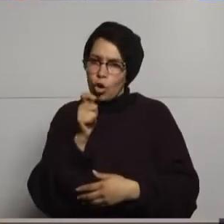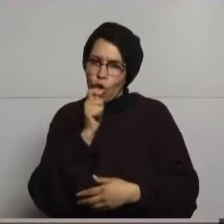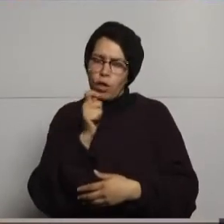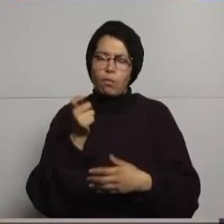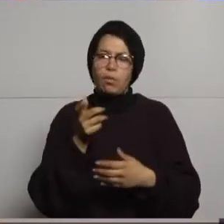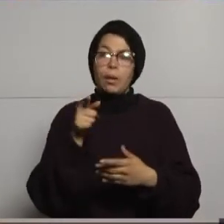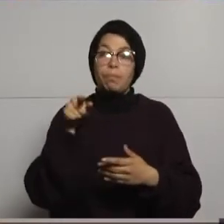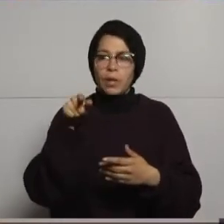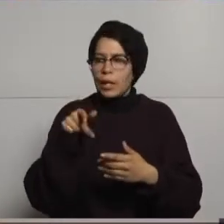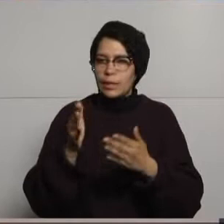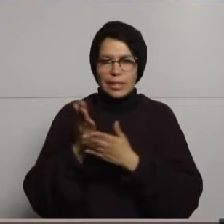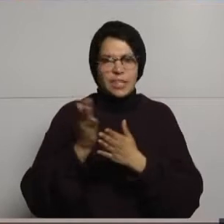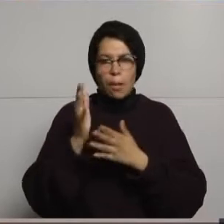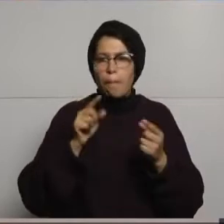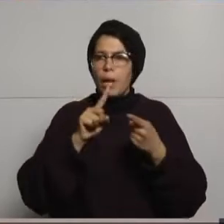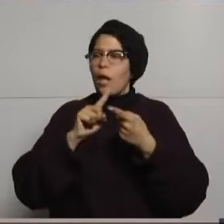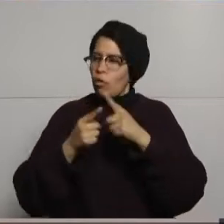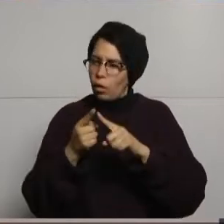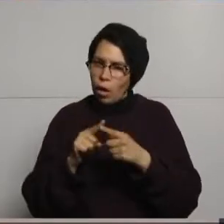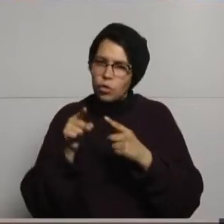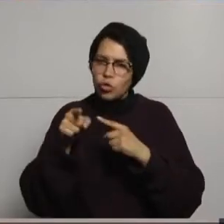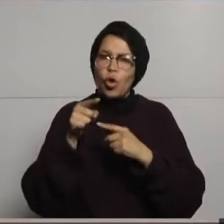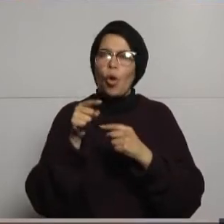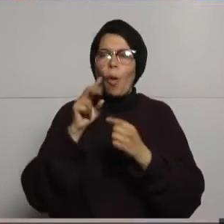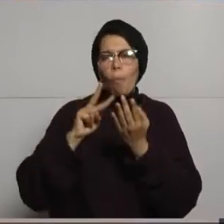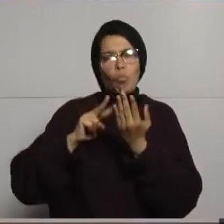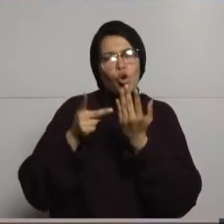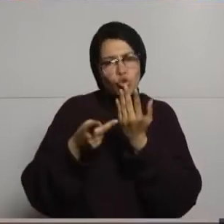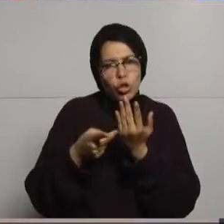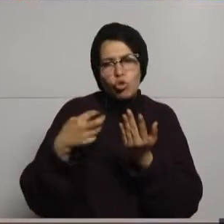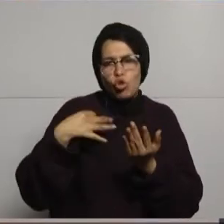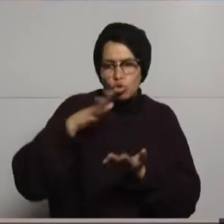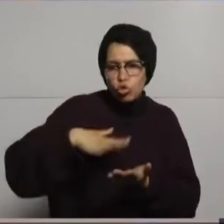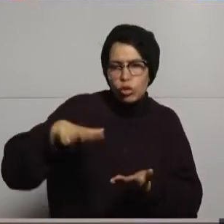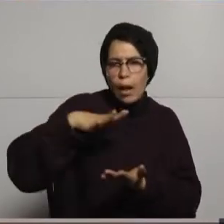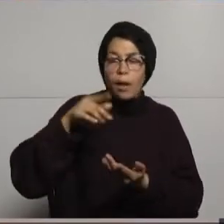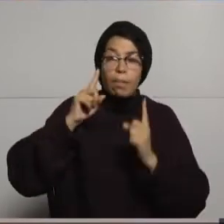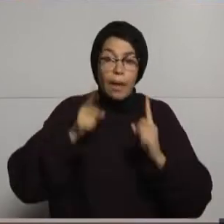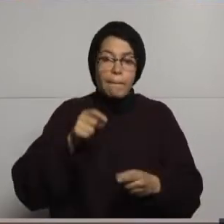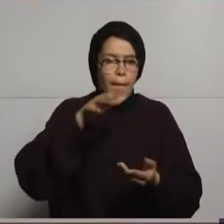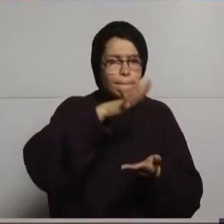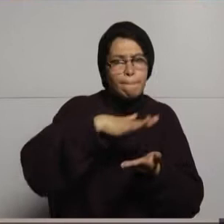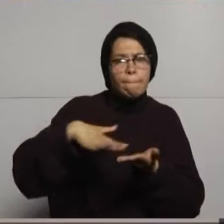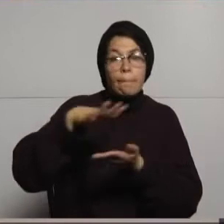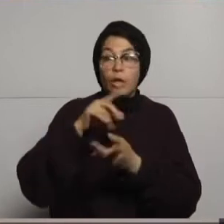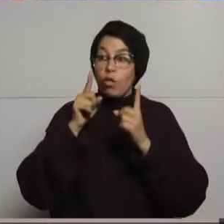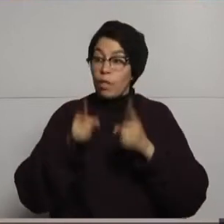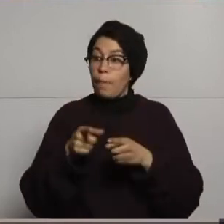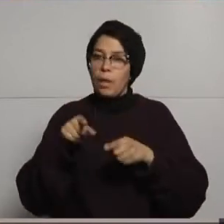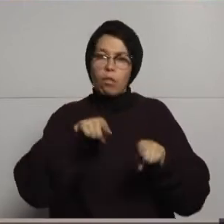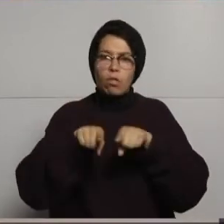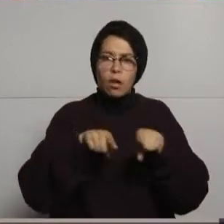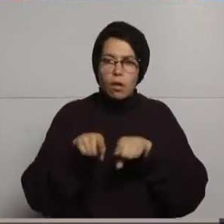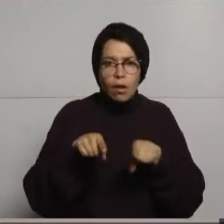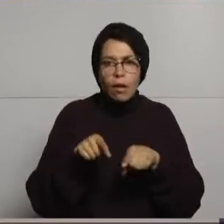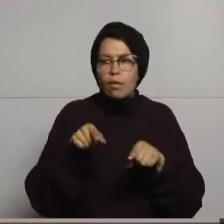vinculado a proyectos sociales de transformación de Medellín, desde agrupaciones barriales hasta la administración pública. Fue gerente del Centro de Medellín, secretario de